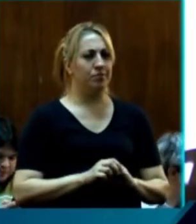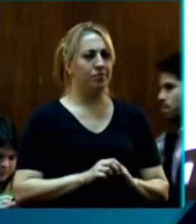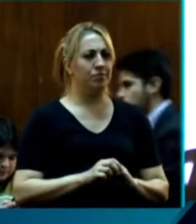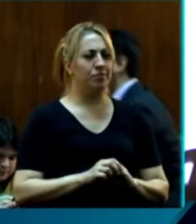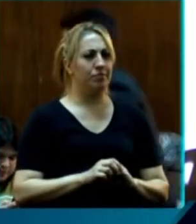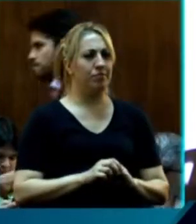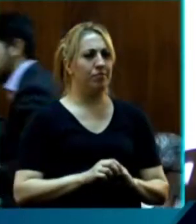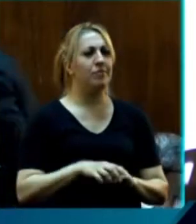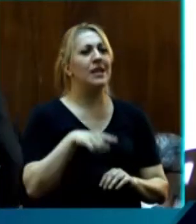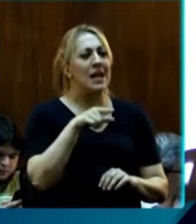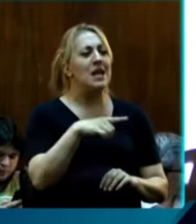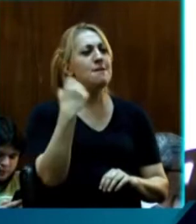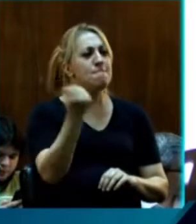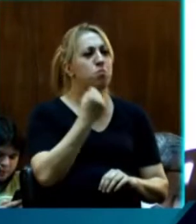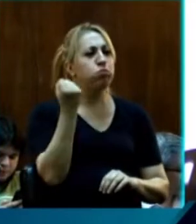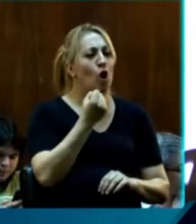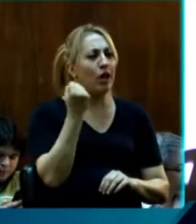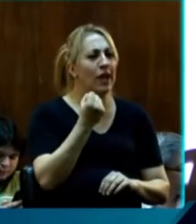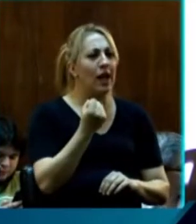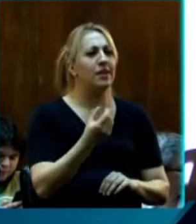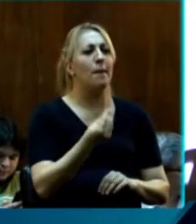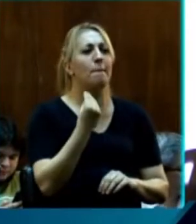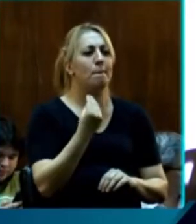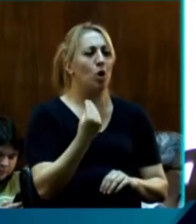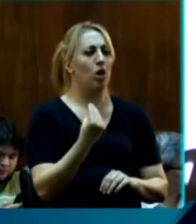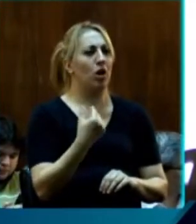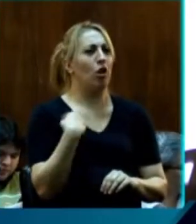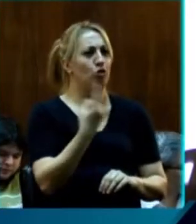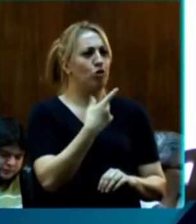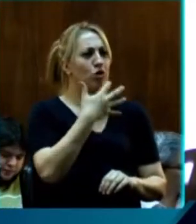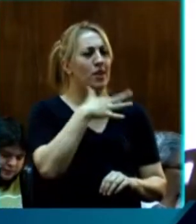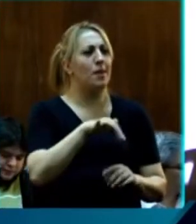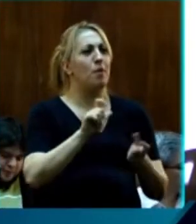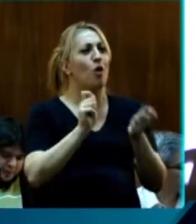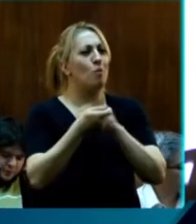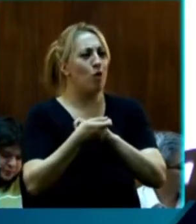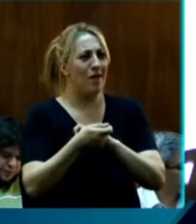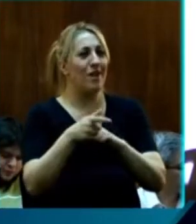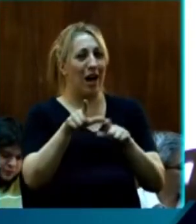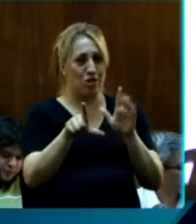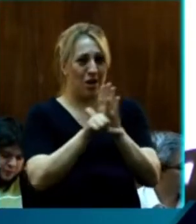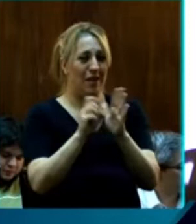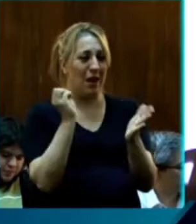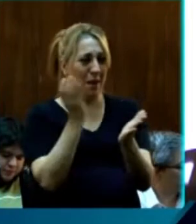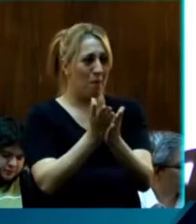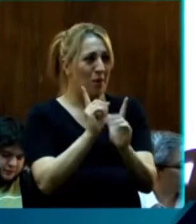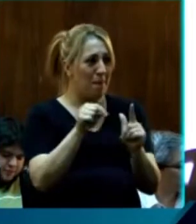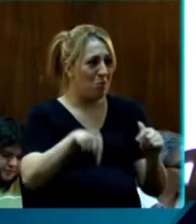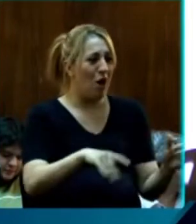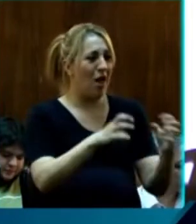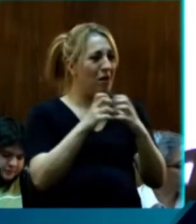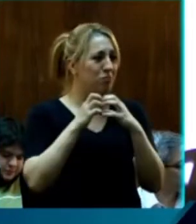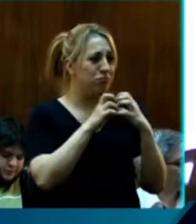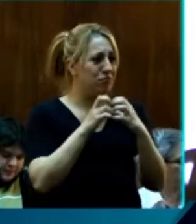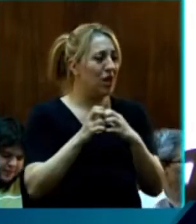Esto es importante que se señale, porque nosotros entendemos que esta modificación del código contravencional que se está discutiendo, y